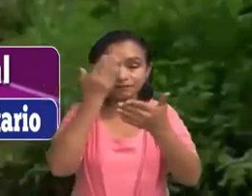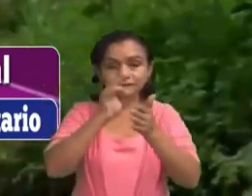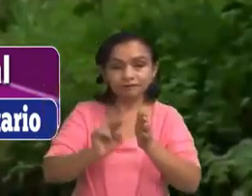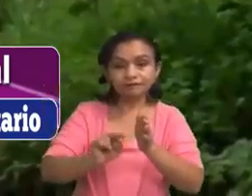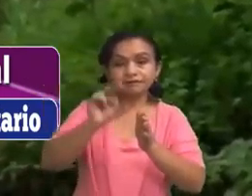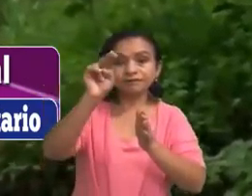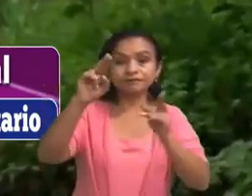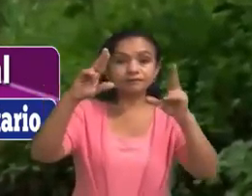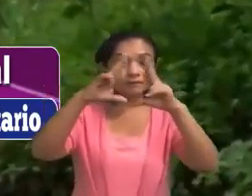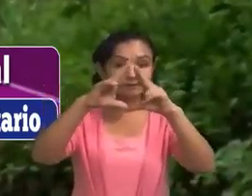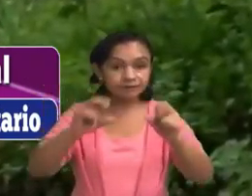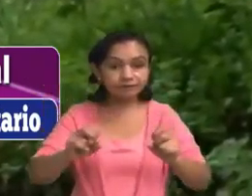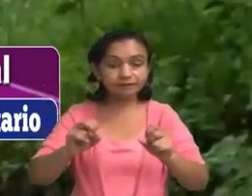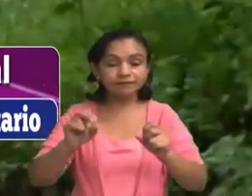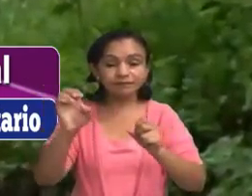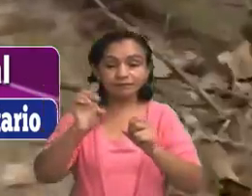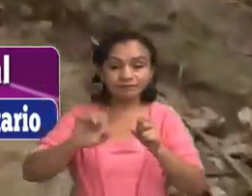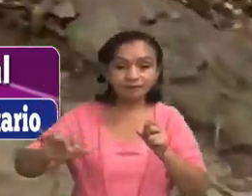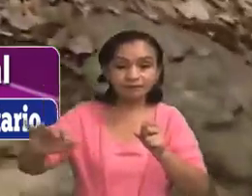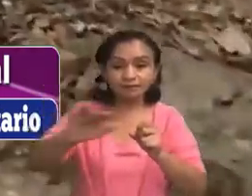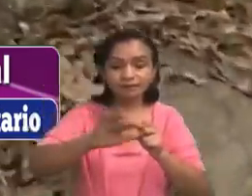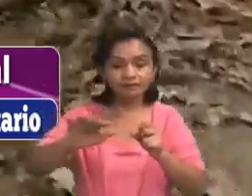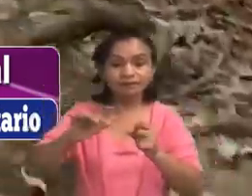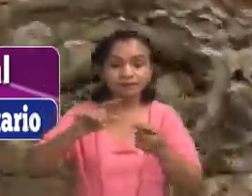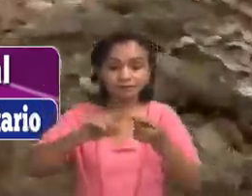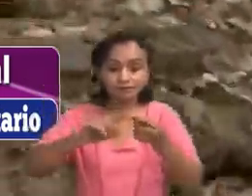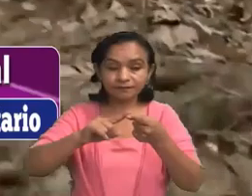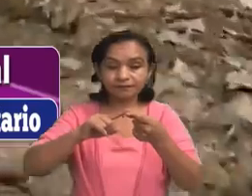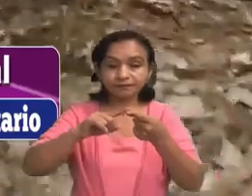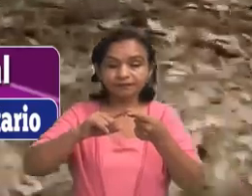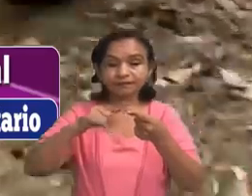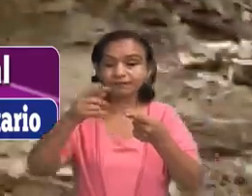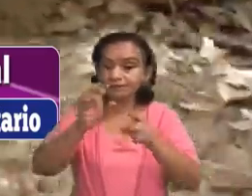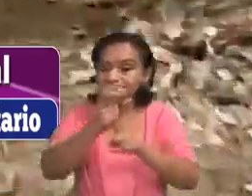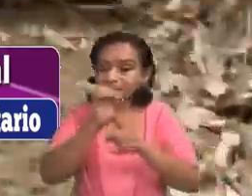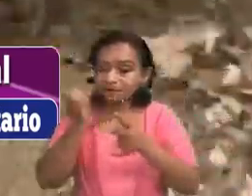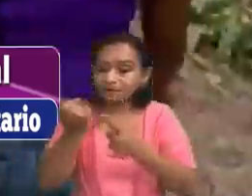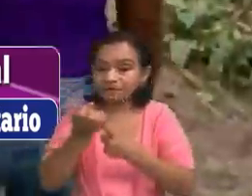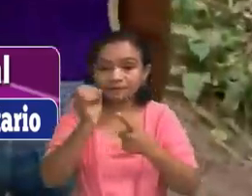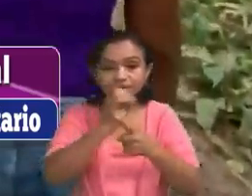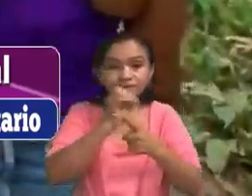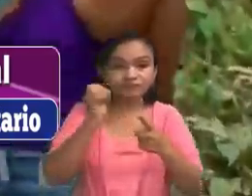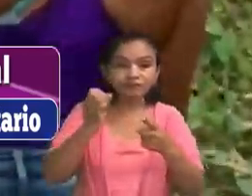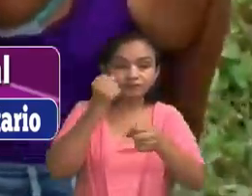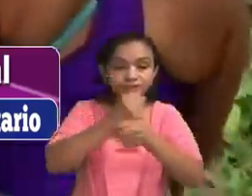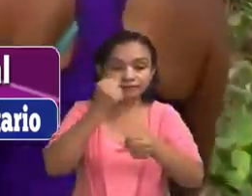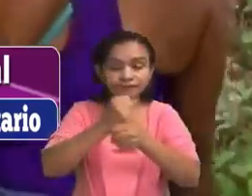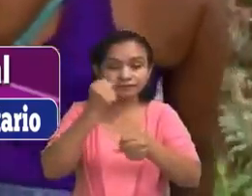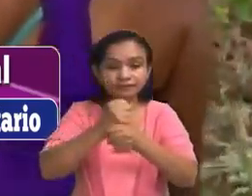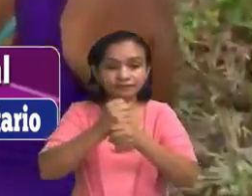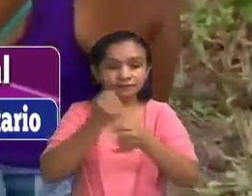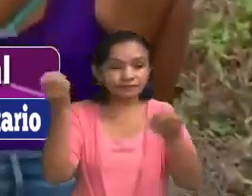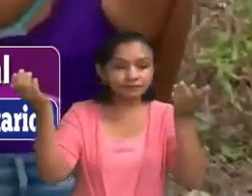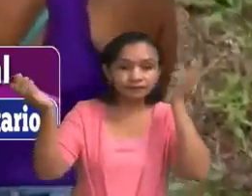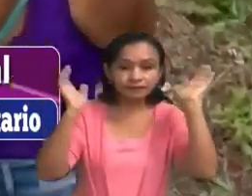país, desde Estelí y Las Segovias, para organizaciones que trabajan con comercio